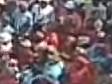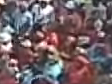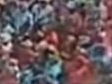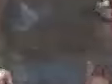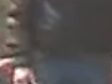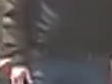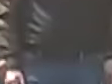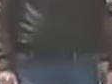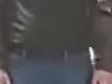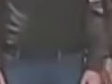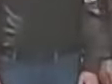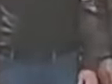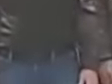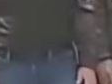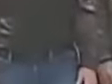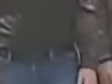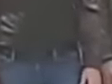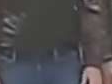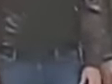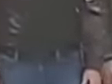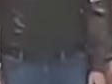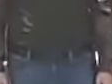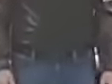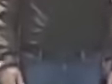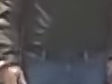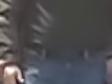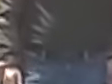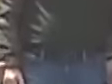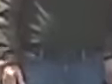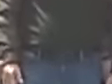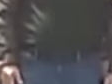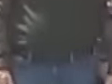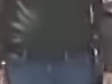Estoy seguro. El día que convoquen,